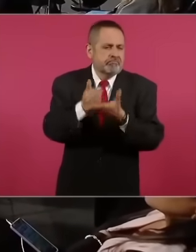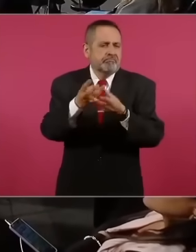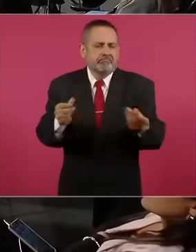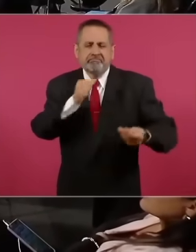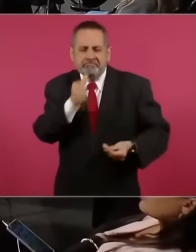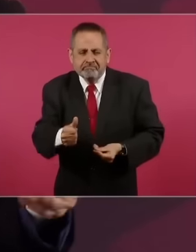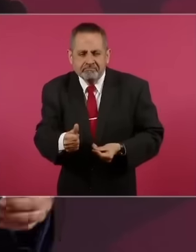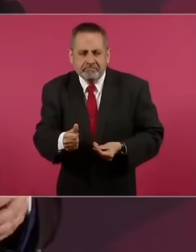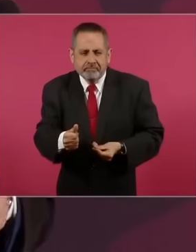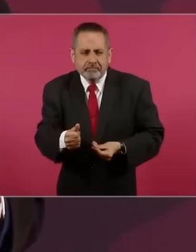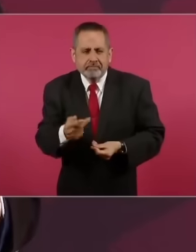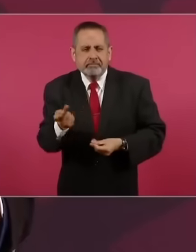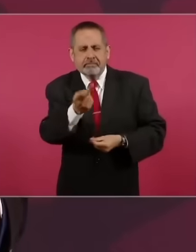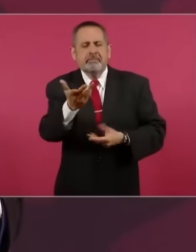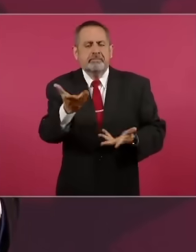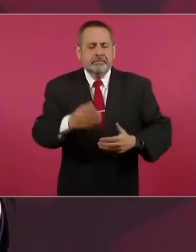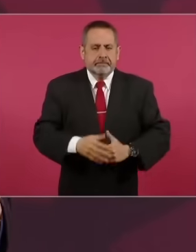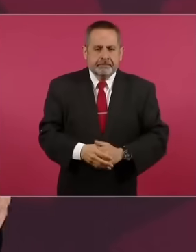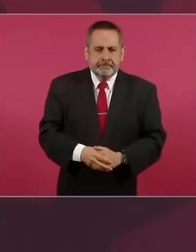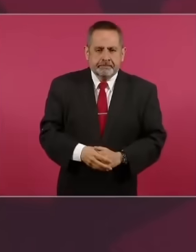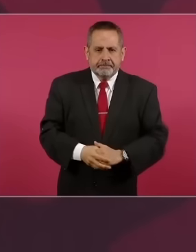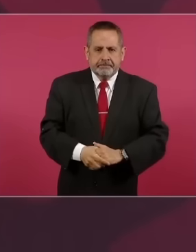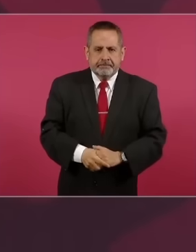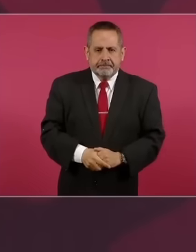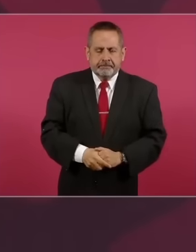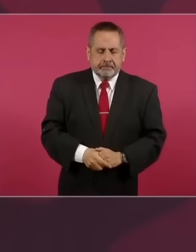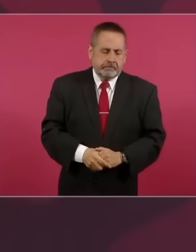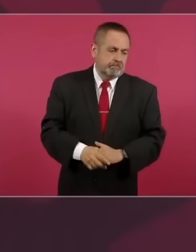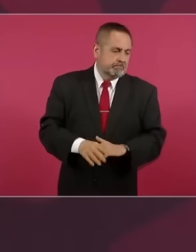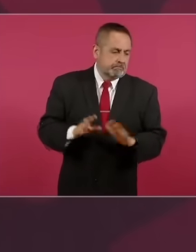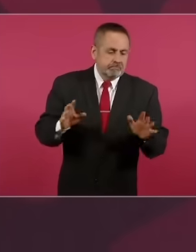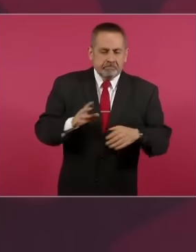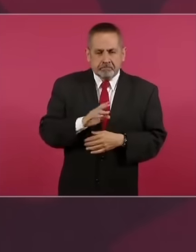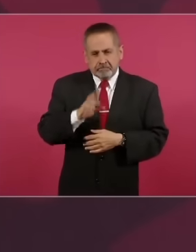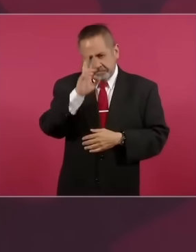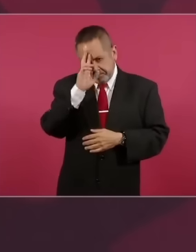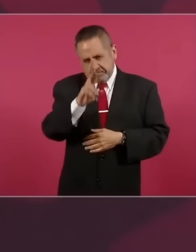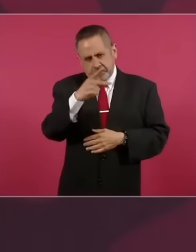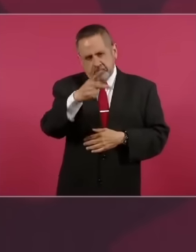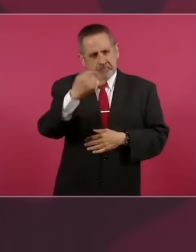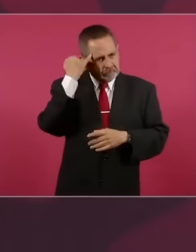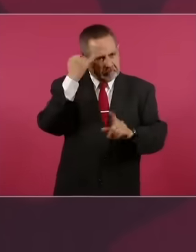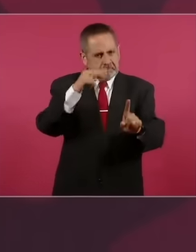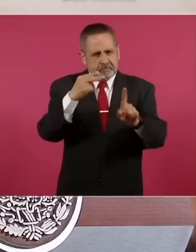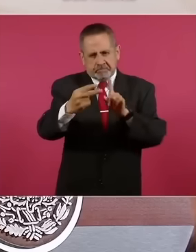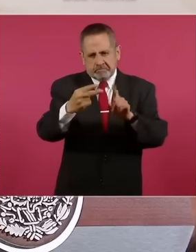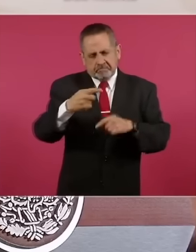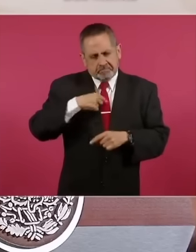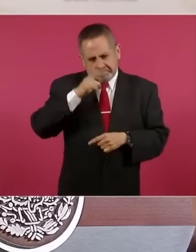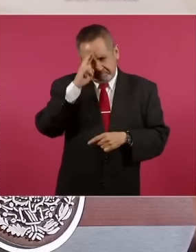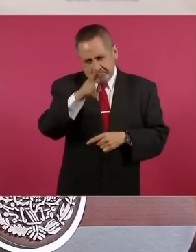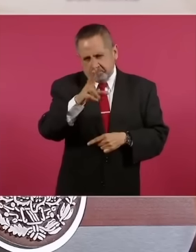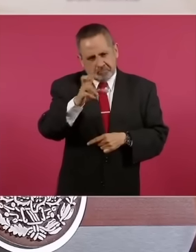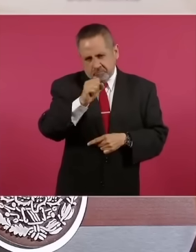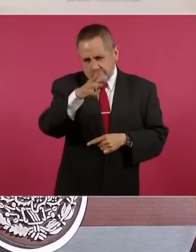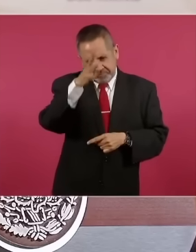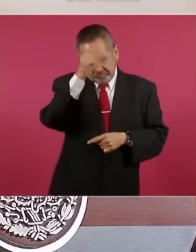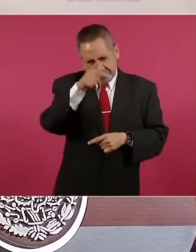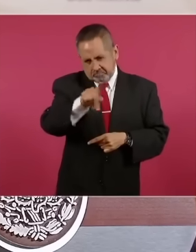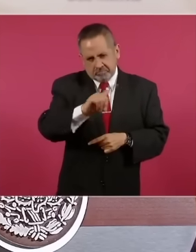Bueno, pues que respeto mucho tu punto de vista, pero no lo comparto, porque yo